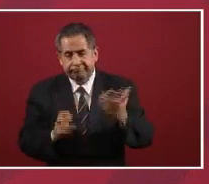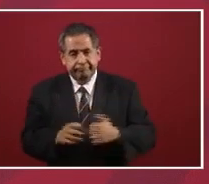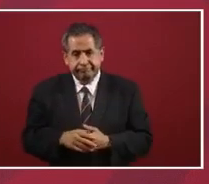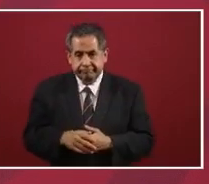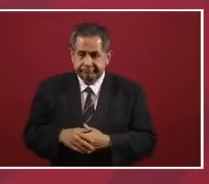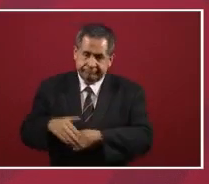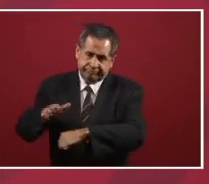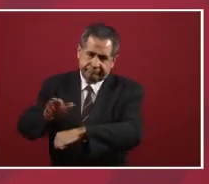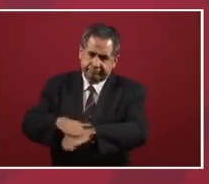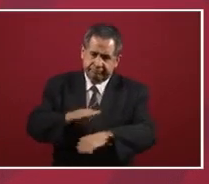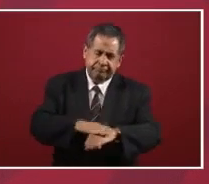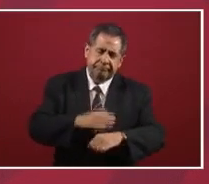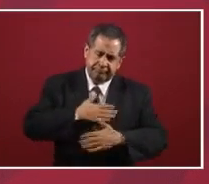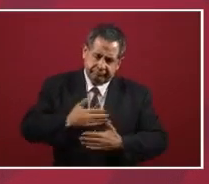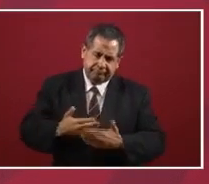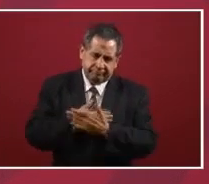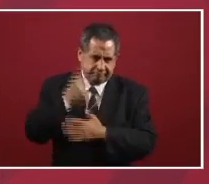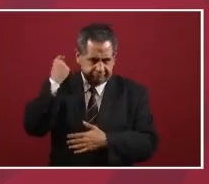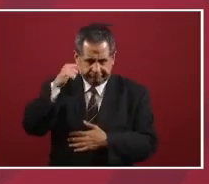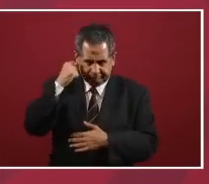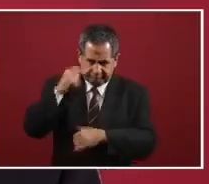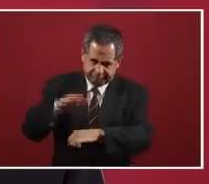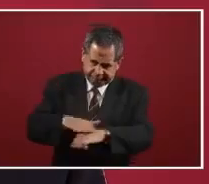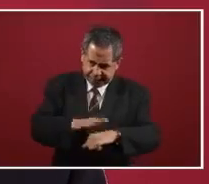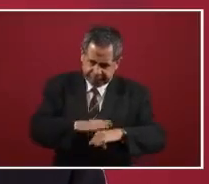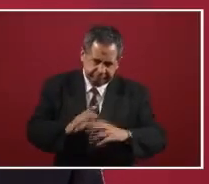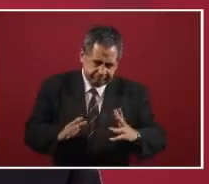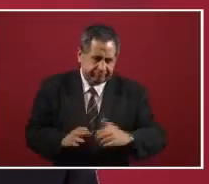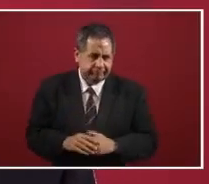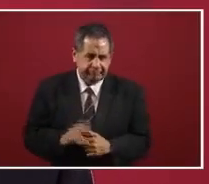a mis paisanos para que